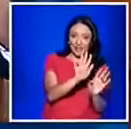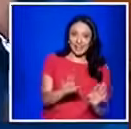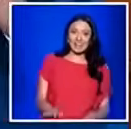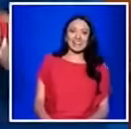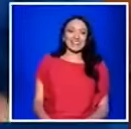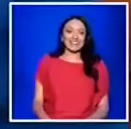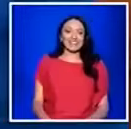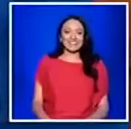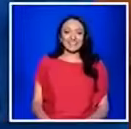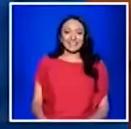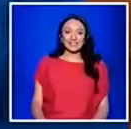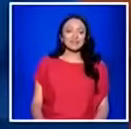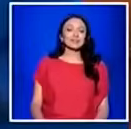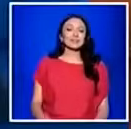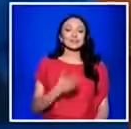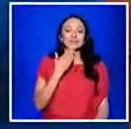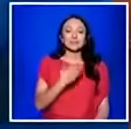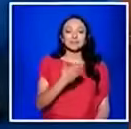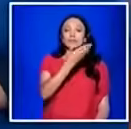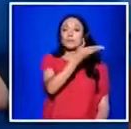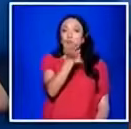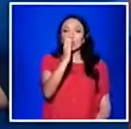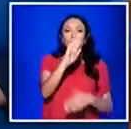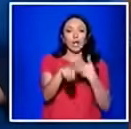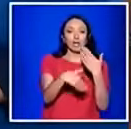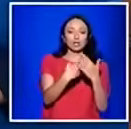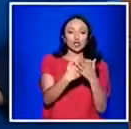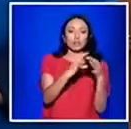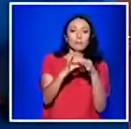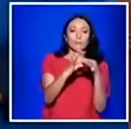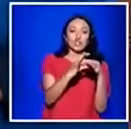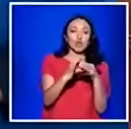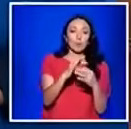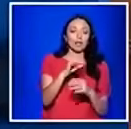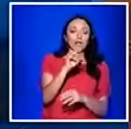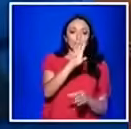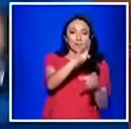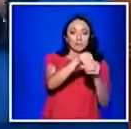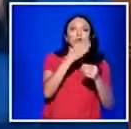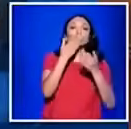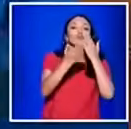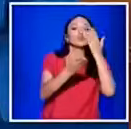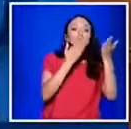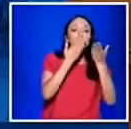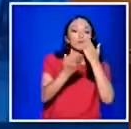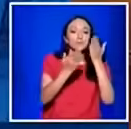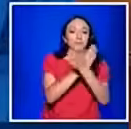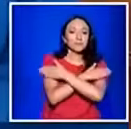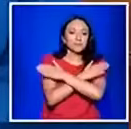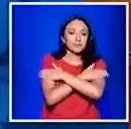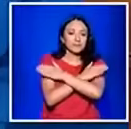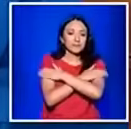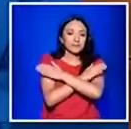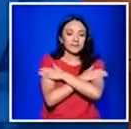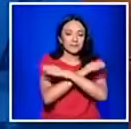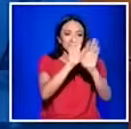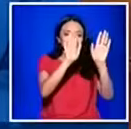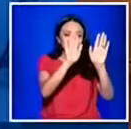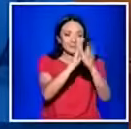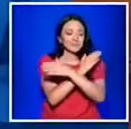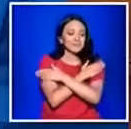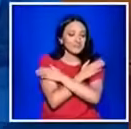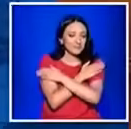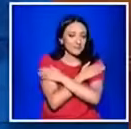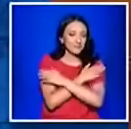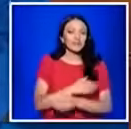Gracias, gracias, Jamie, gracias, Edison, gracias a todos mis compañeros que también están ahí en el switcher. beso, abrazo y lo recibo con muchísimo